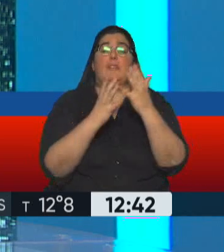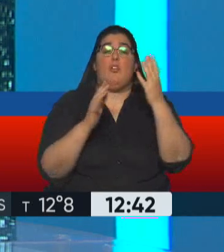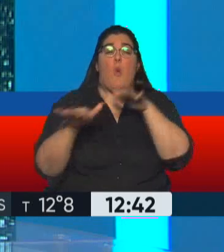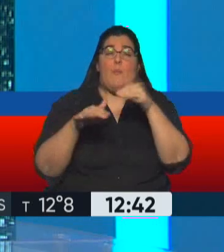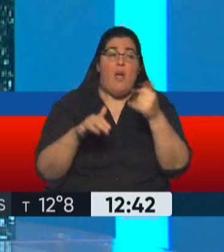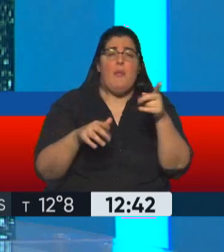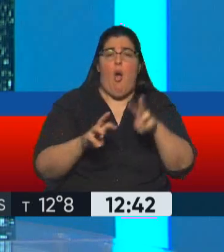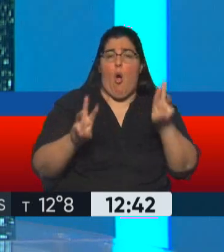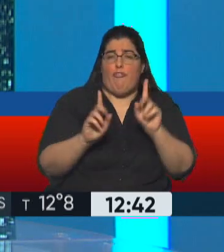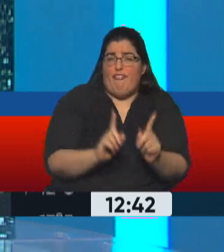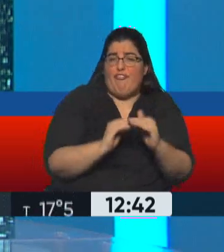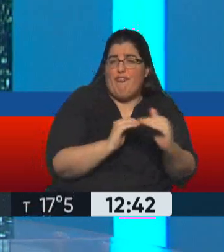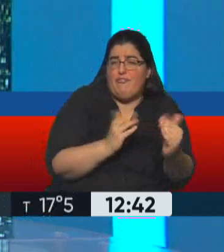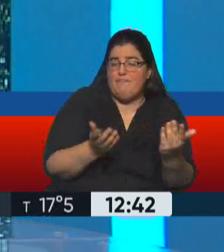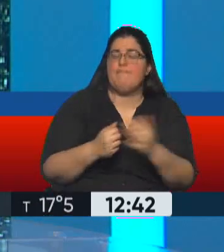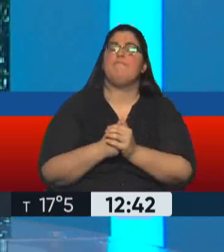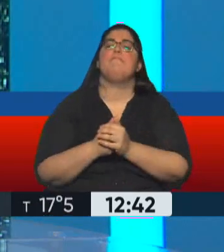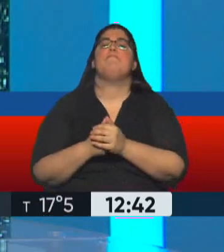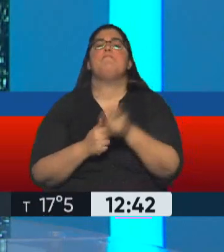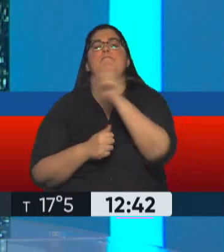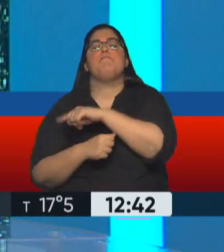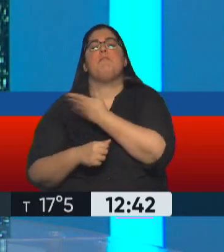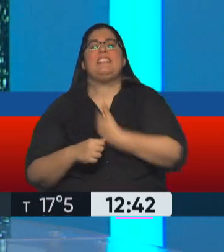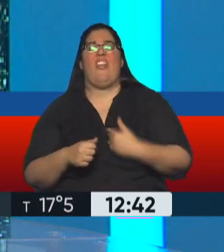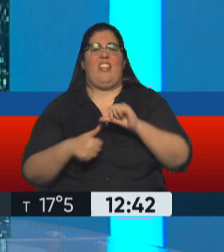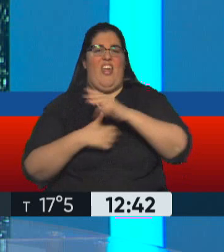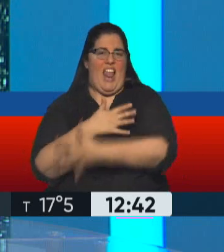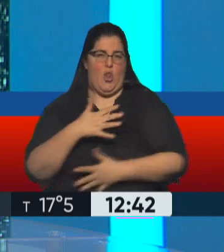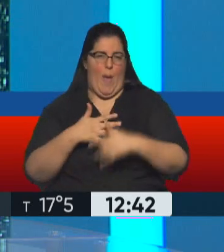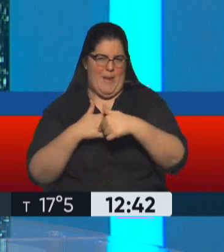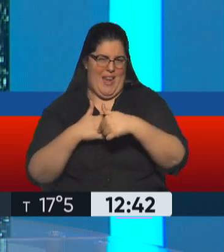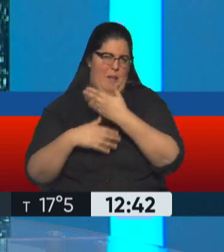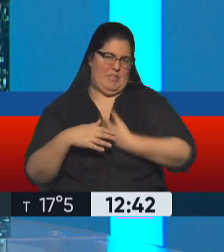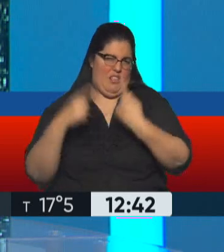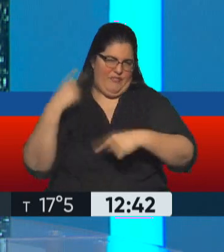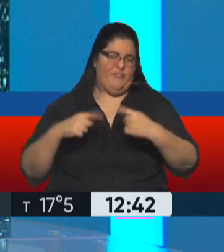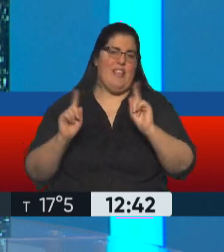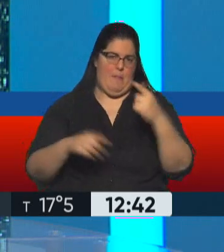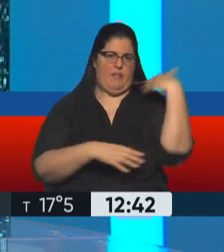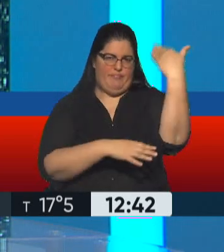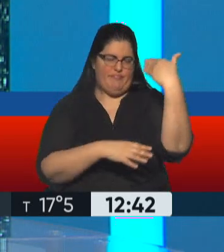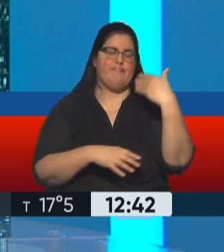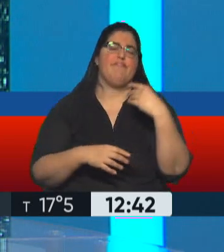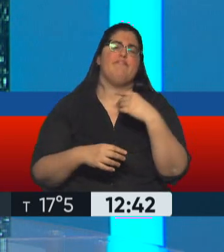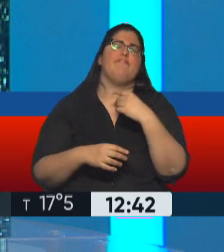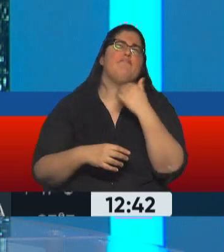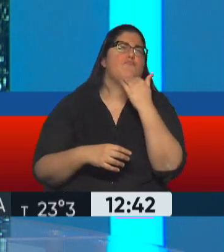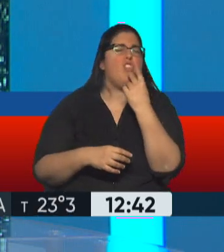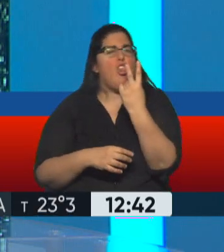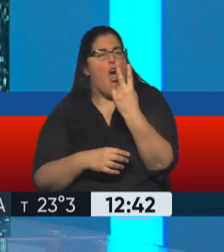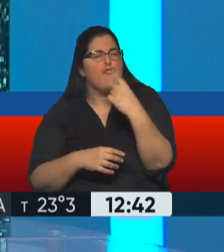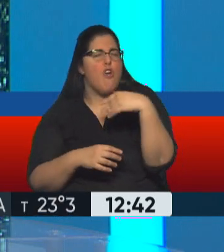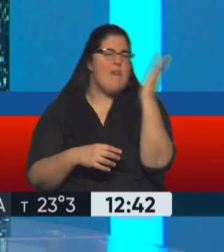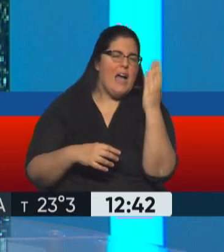Pero también hablaron los mandatarios de Latinoamérica. De hecho, tuvimos 2 o más, ya no sé, no recuerdo